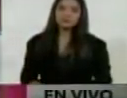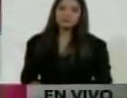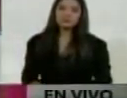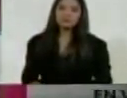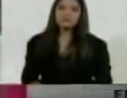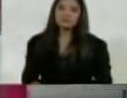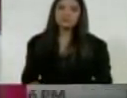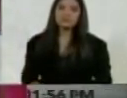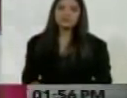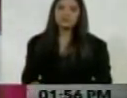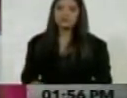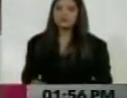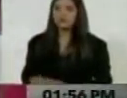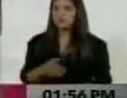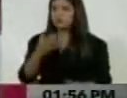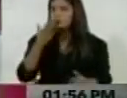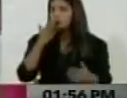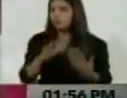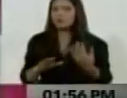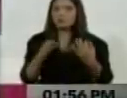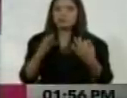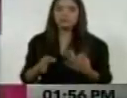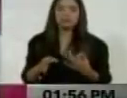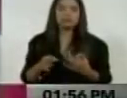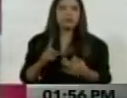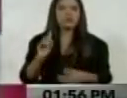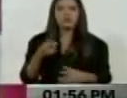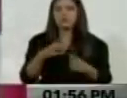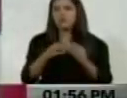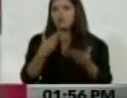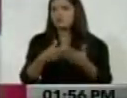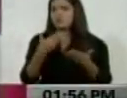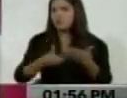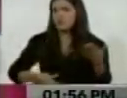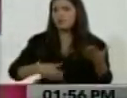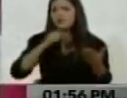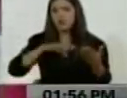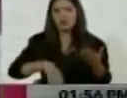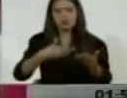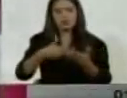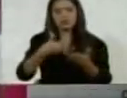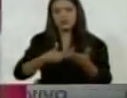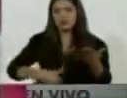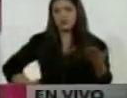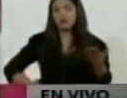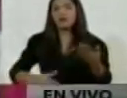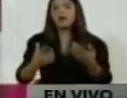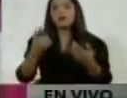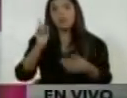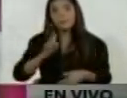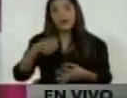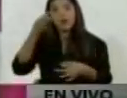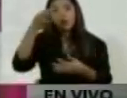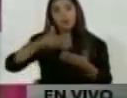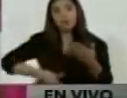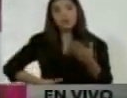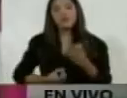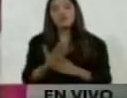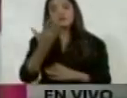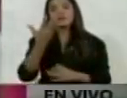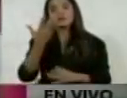que dejó marcada, como lo reivindican todos los documentos históricos, inclusive los documentos fundacionales